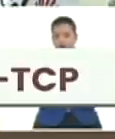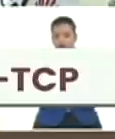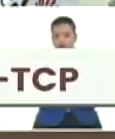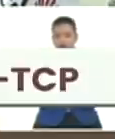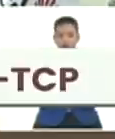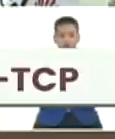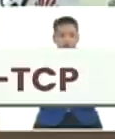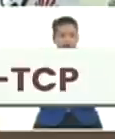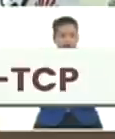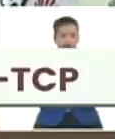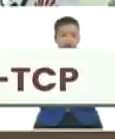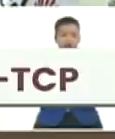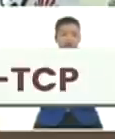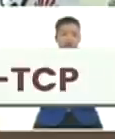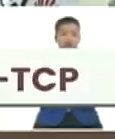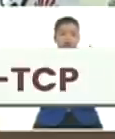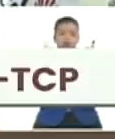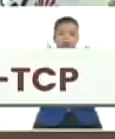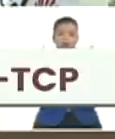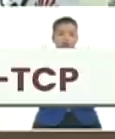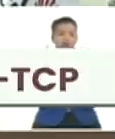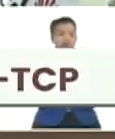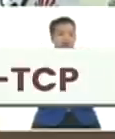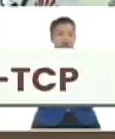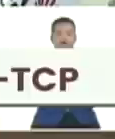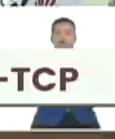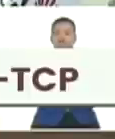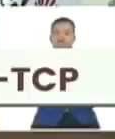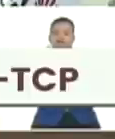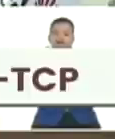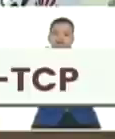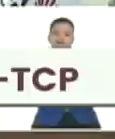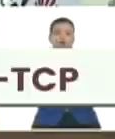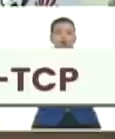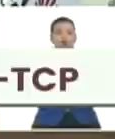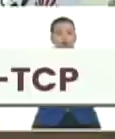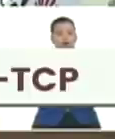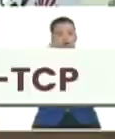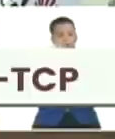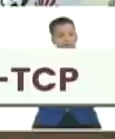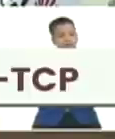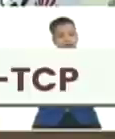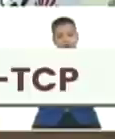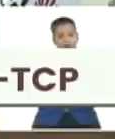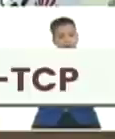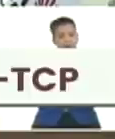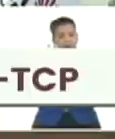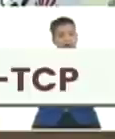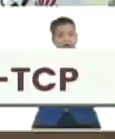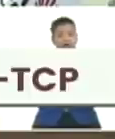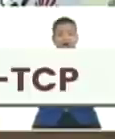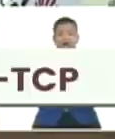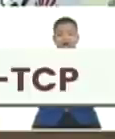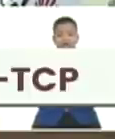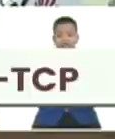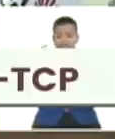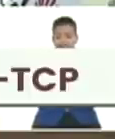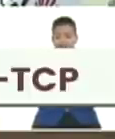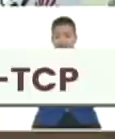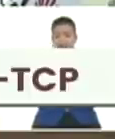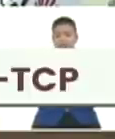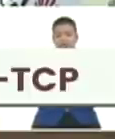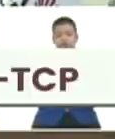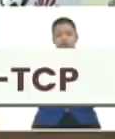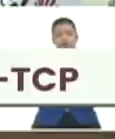de varios de nuestros países de la denominada Cumbre de las Américas, que se efectuará en el mes de junio en Los